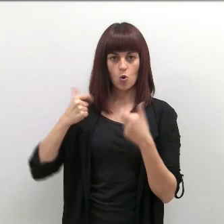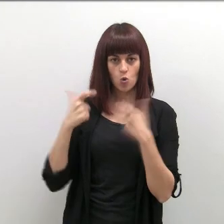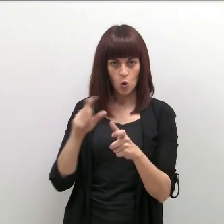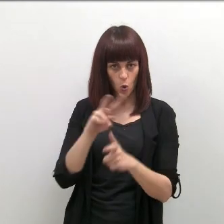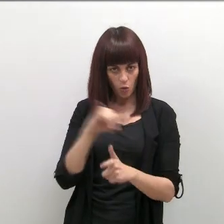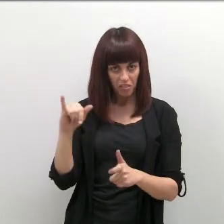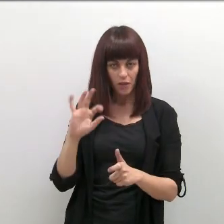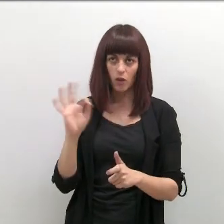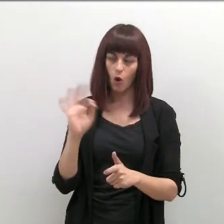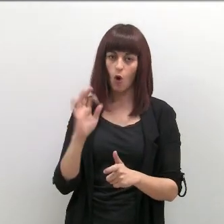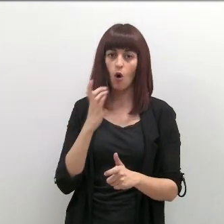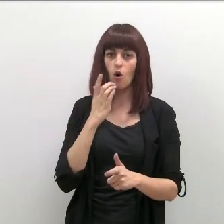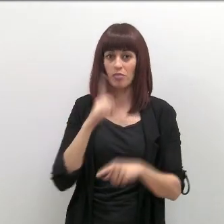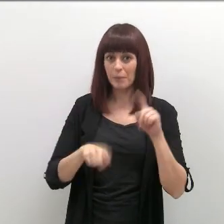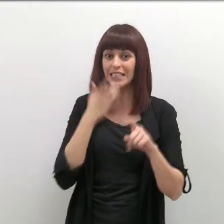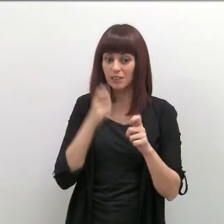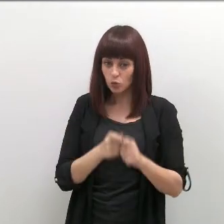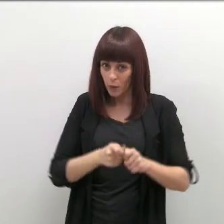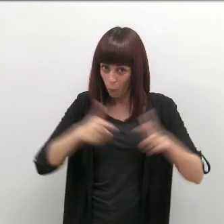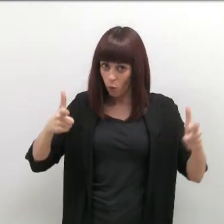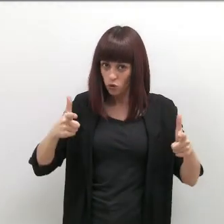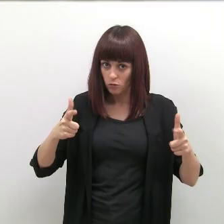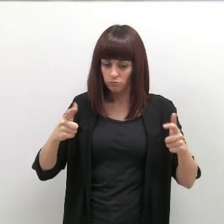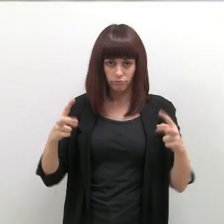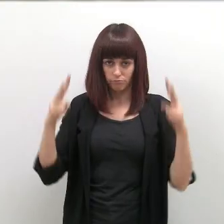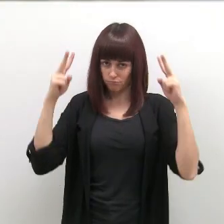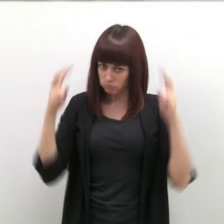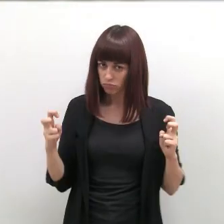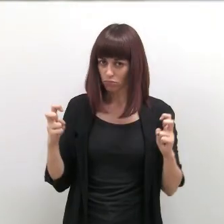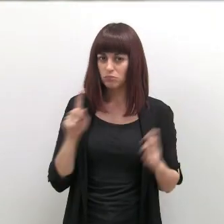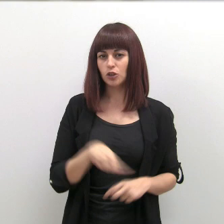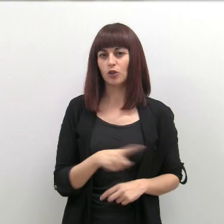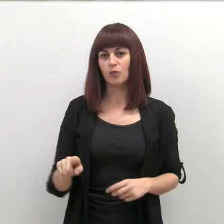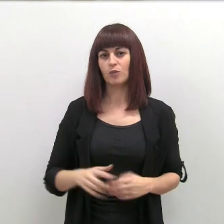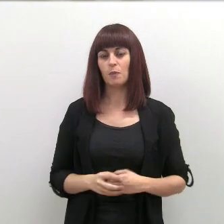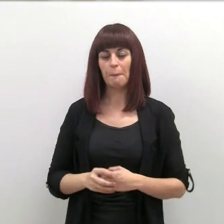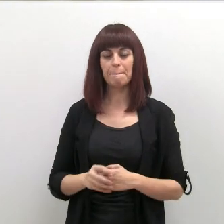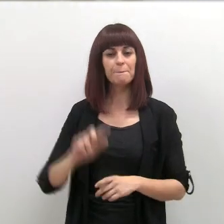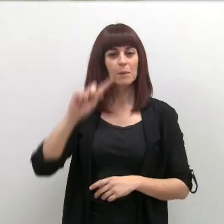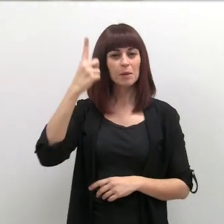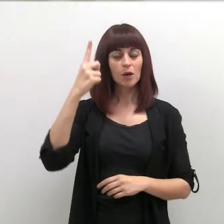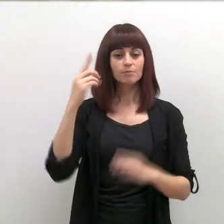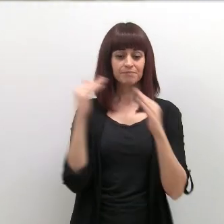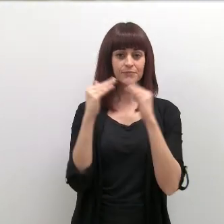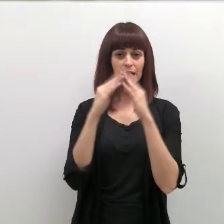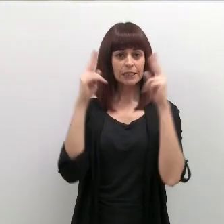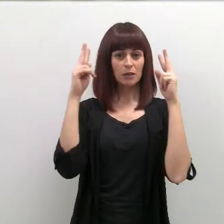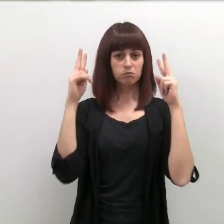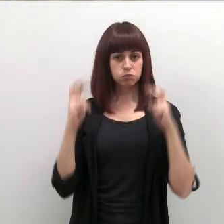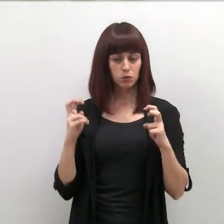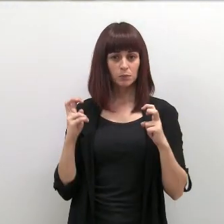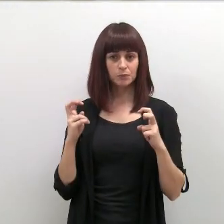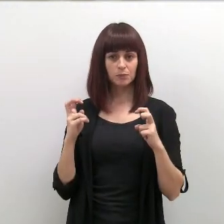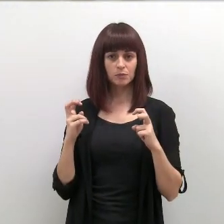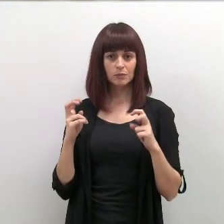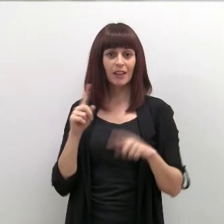alcanza los 700 casos por 100.000 habitantes. Lo primero, el confinamiento domiciliario no es una cosa que